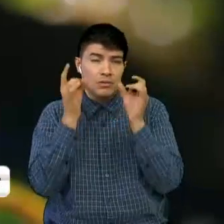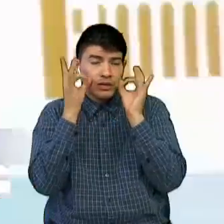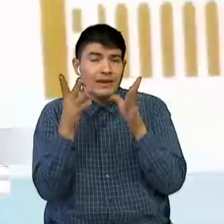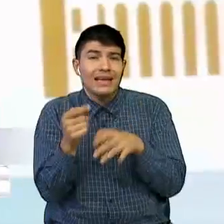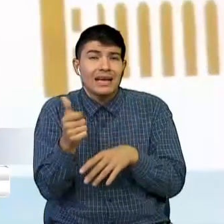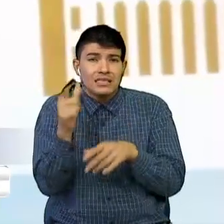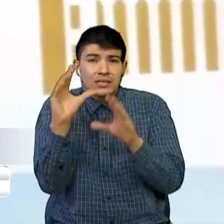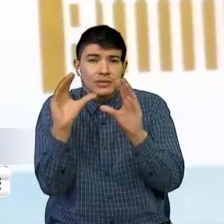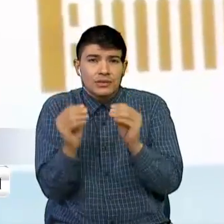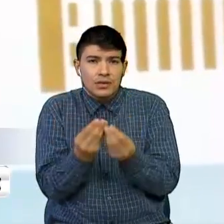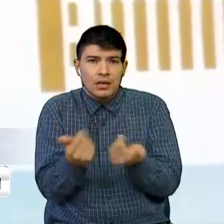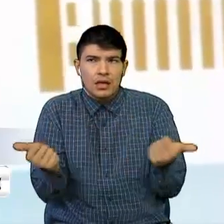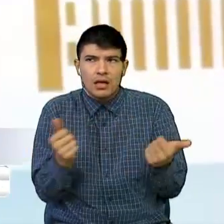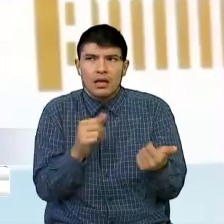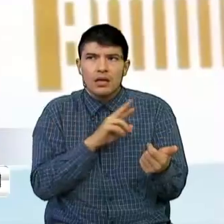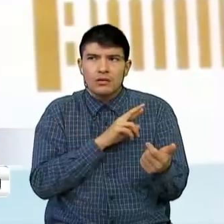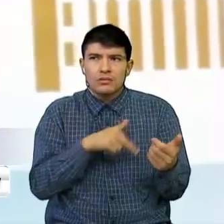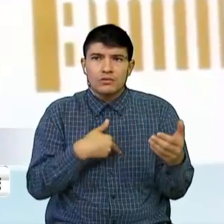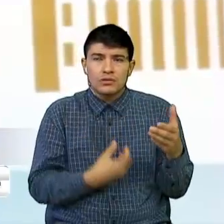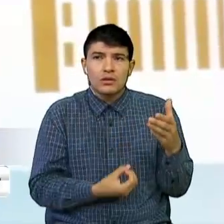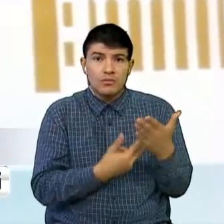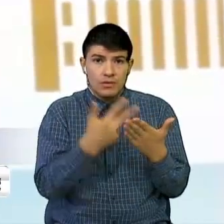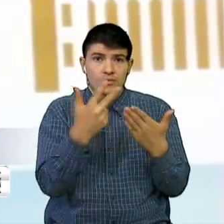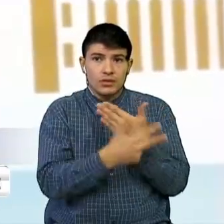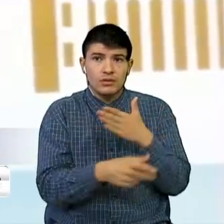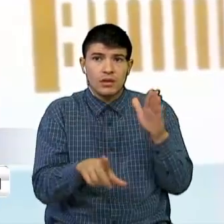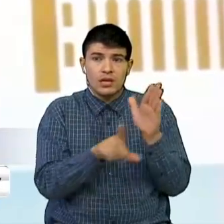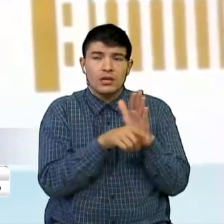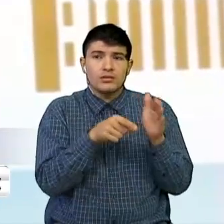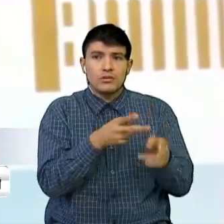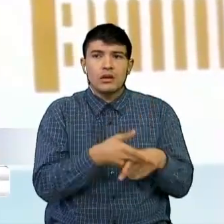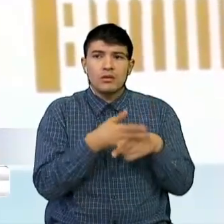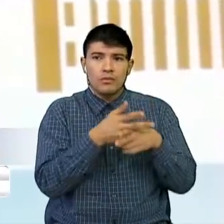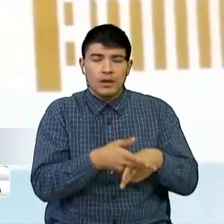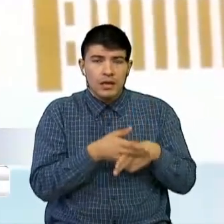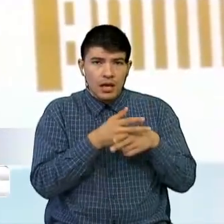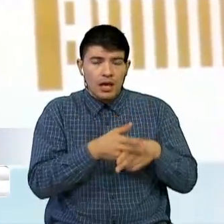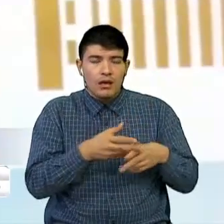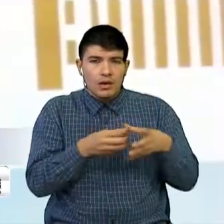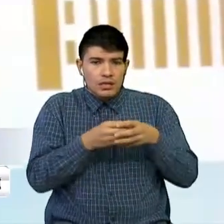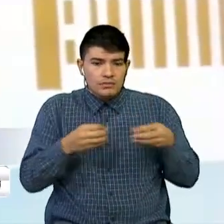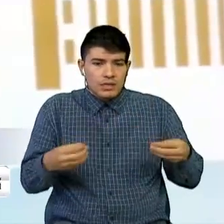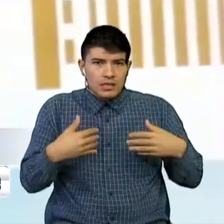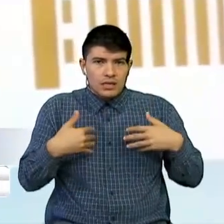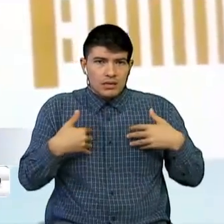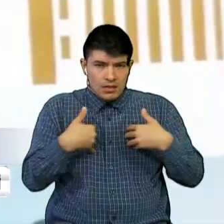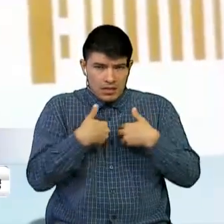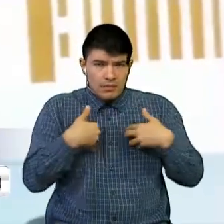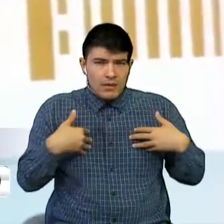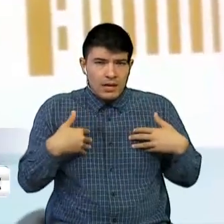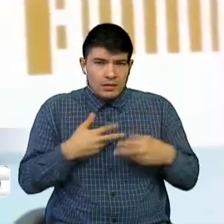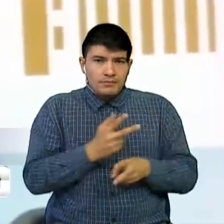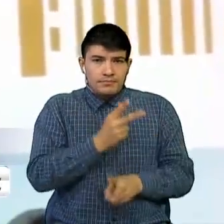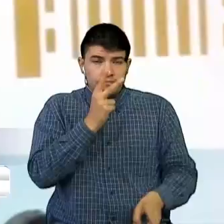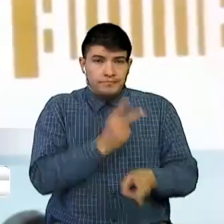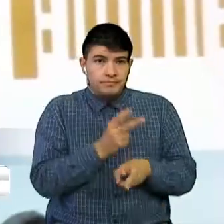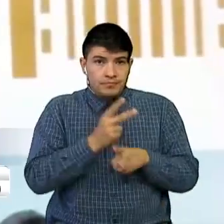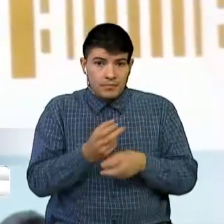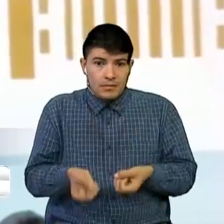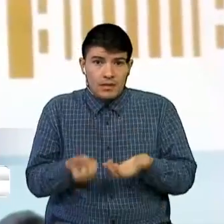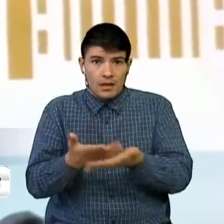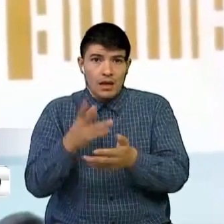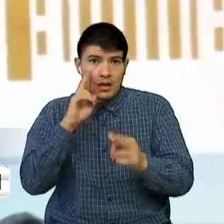Con el proyecto de ley que acabamos de erradicar en el Congreso de la República de la protección de especies amenazadas, no solo es poner en conocimiento las altas